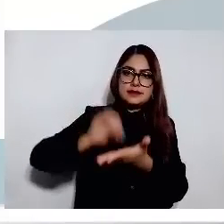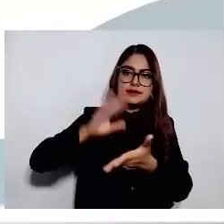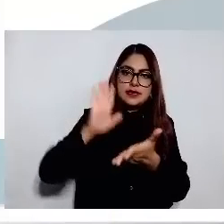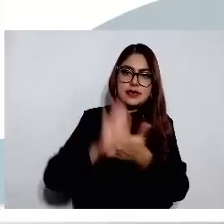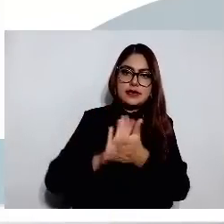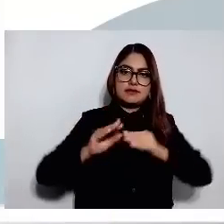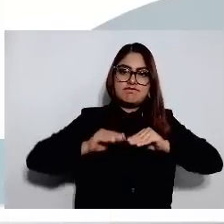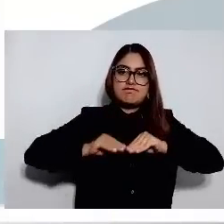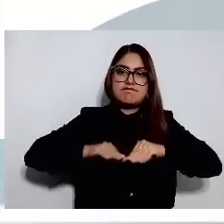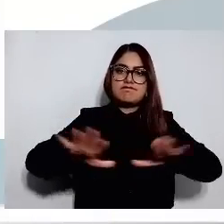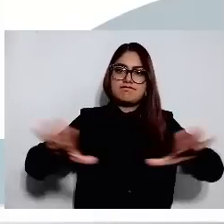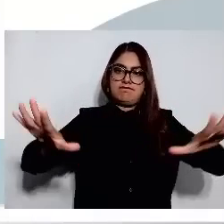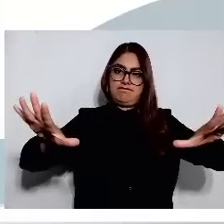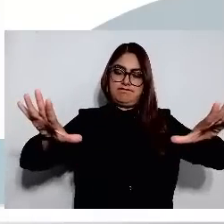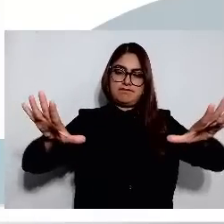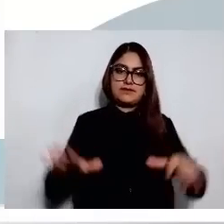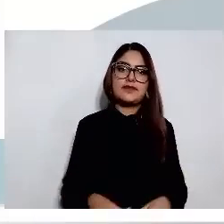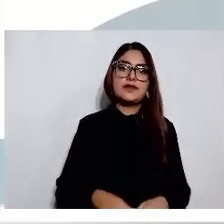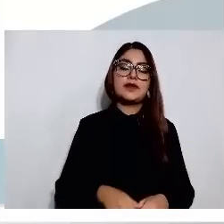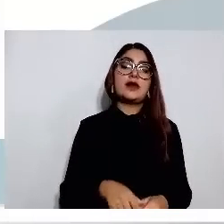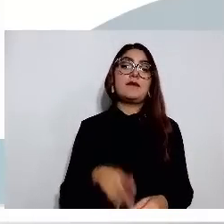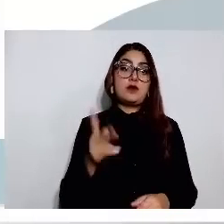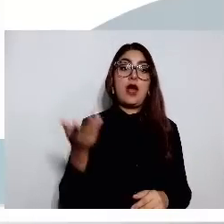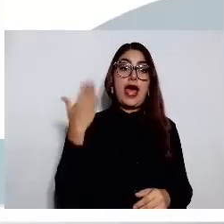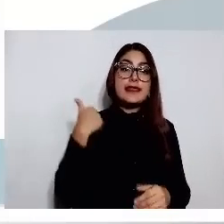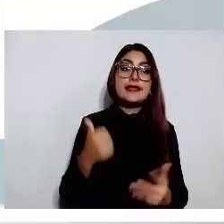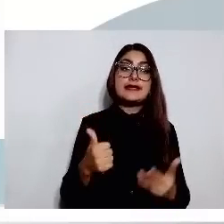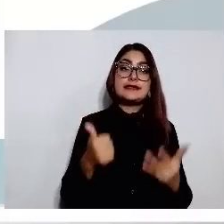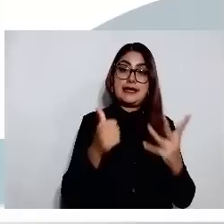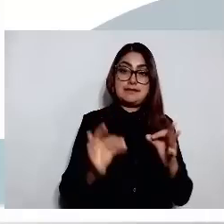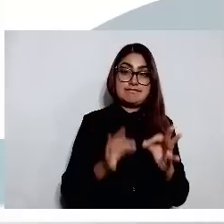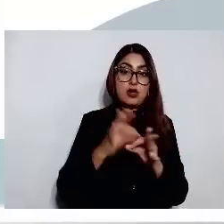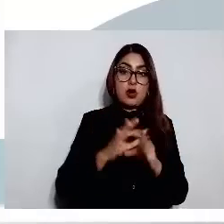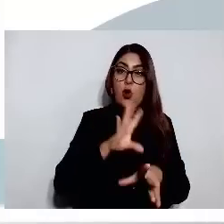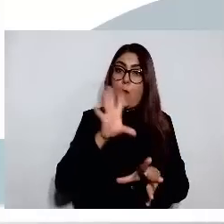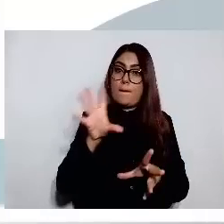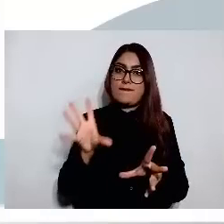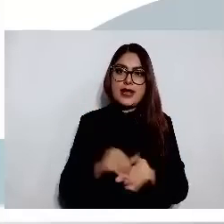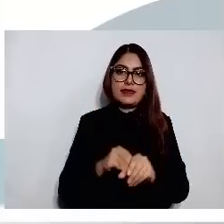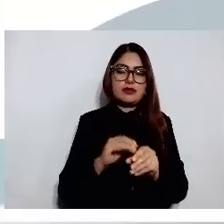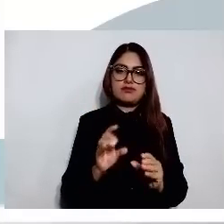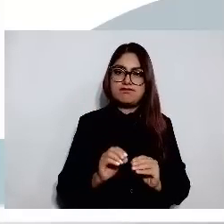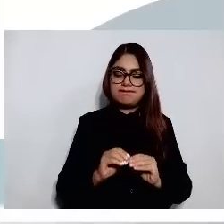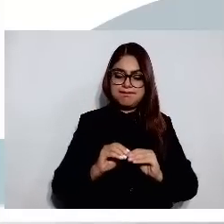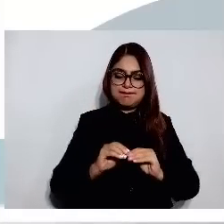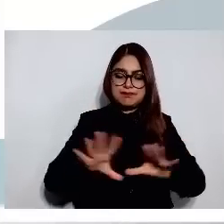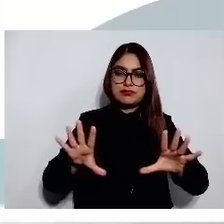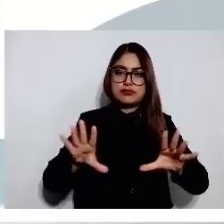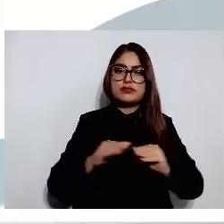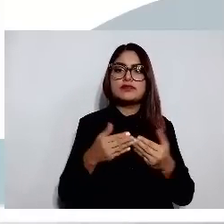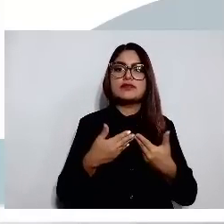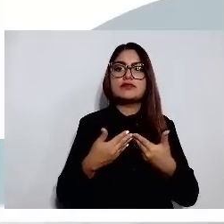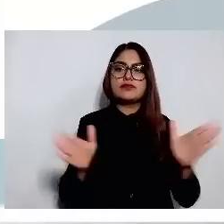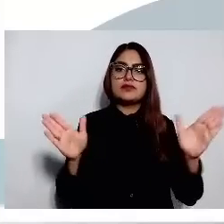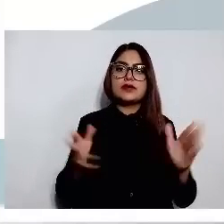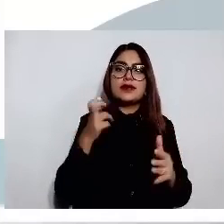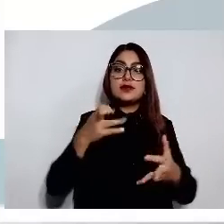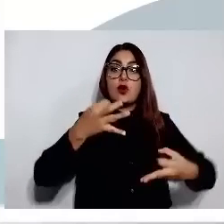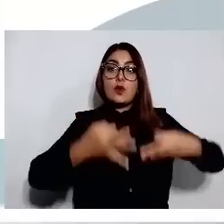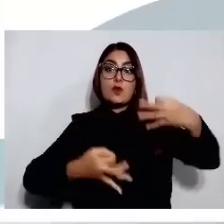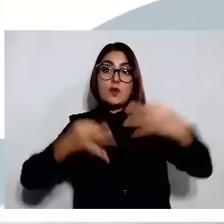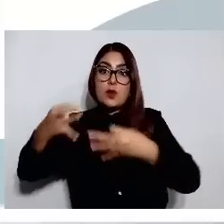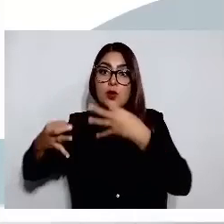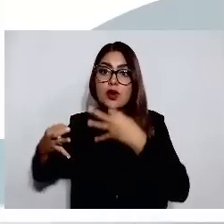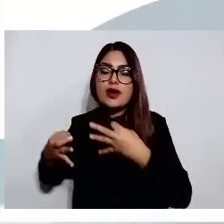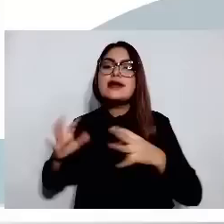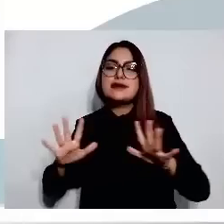sentencias, pero ya habían 6 que lo hacían en su totalidad. Está cambiando el panorama para los poderes judiciales. ¿Qué tipo de